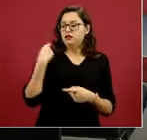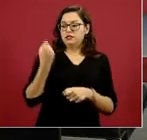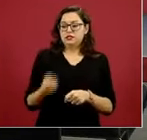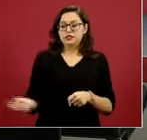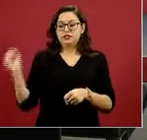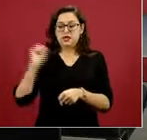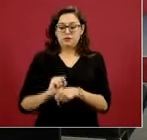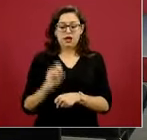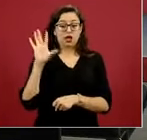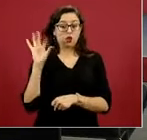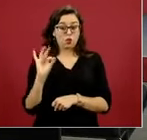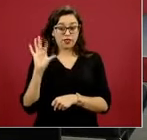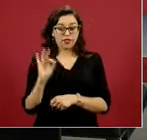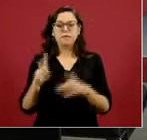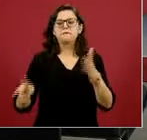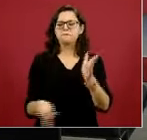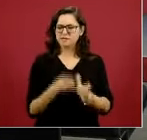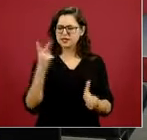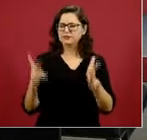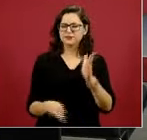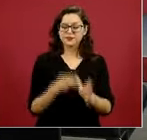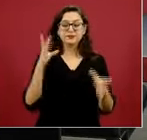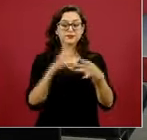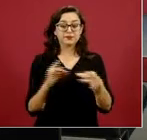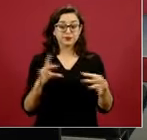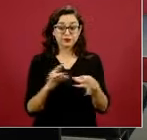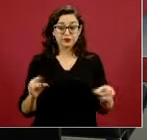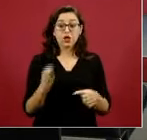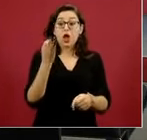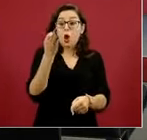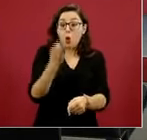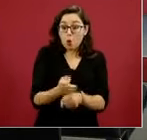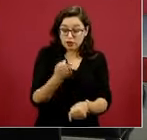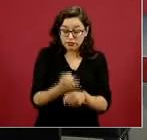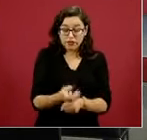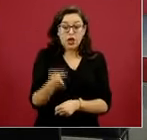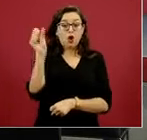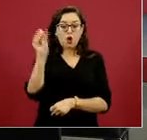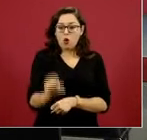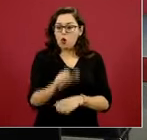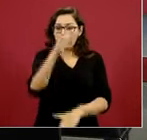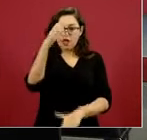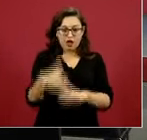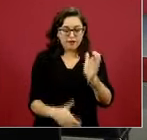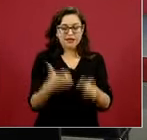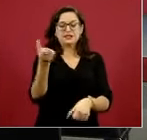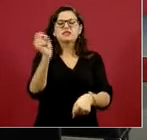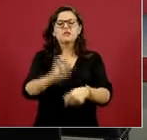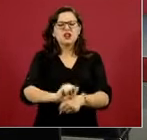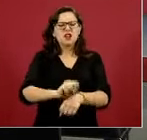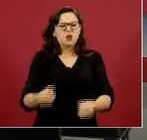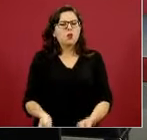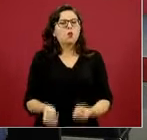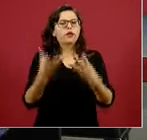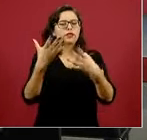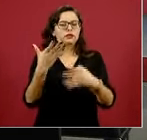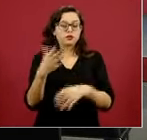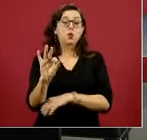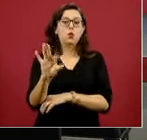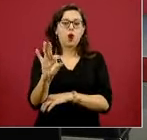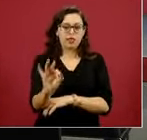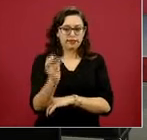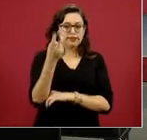40, y eso también lo hemos dicho, estamos terminando hoy la semana 42 y tenemos el último